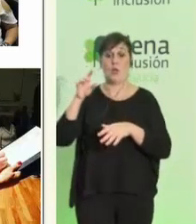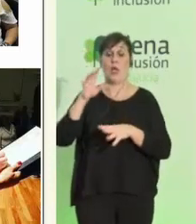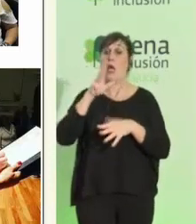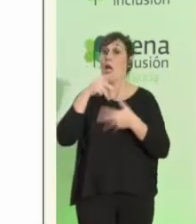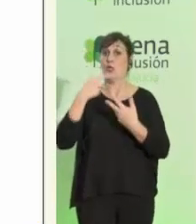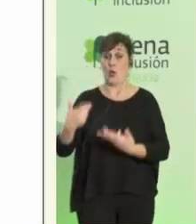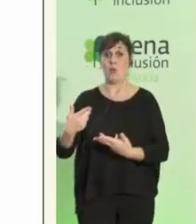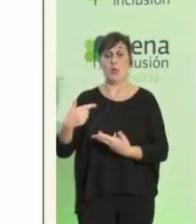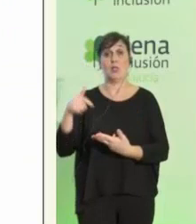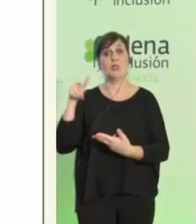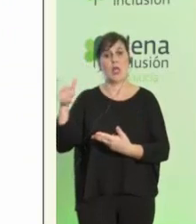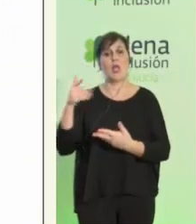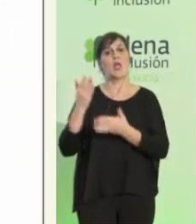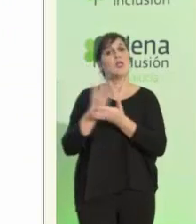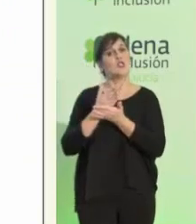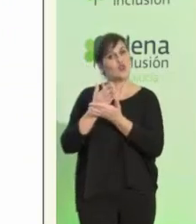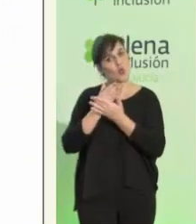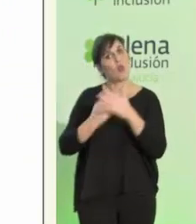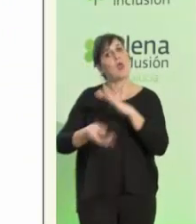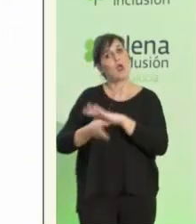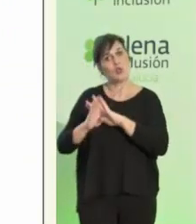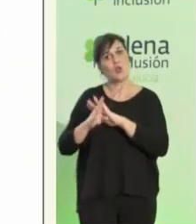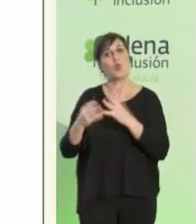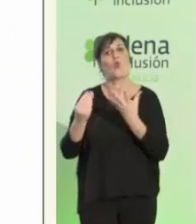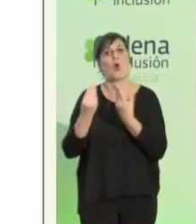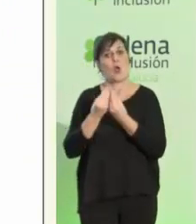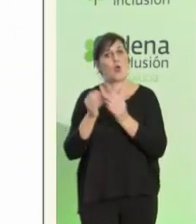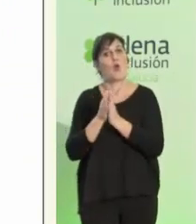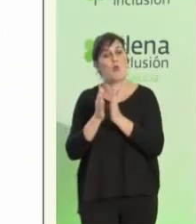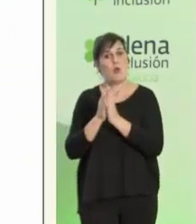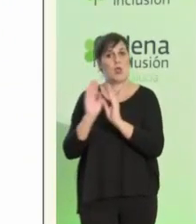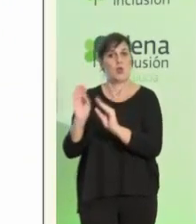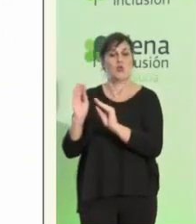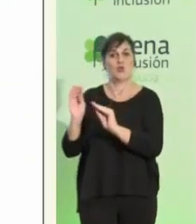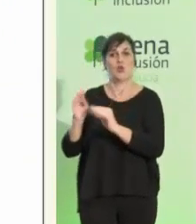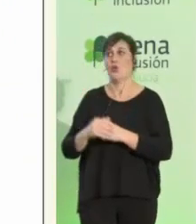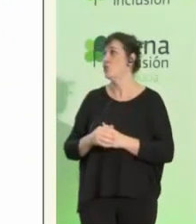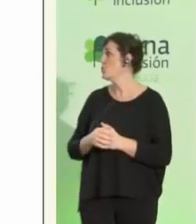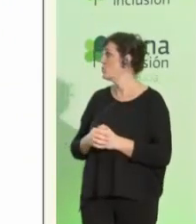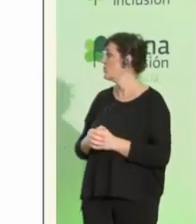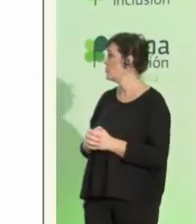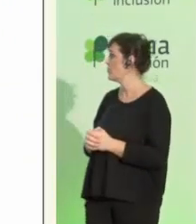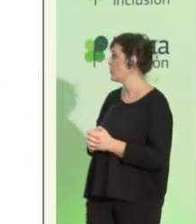hoy está estudiando con sus compañeros.